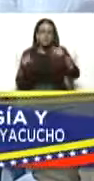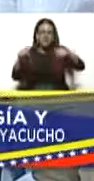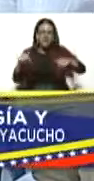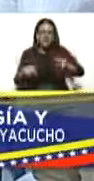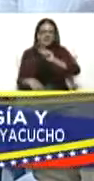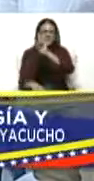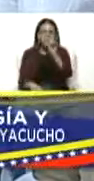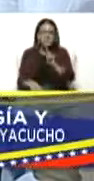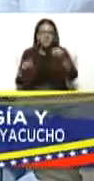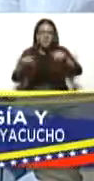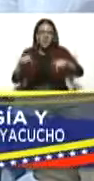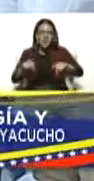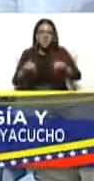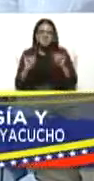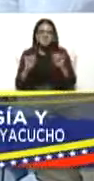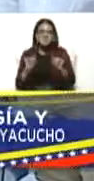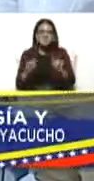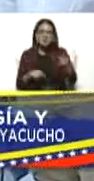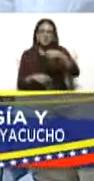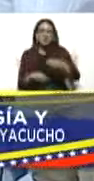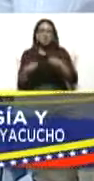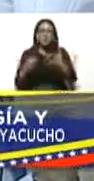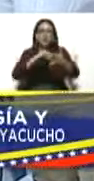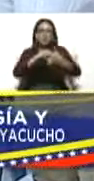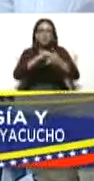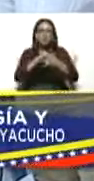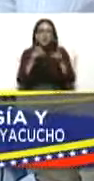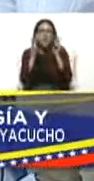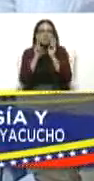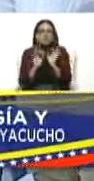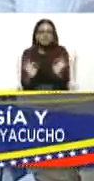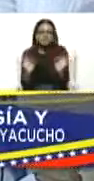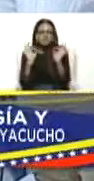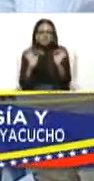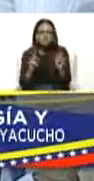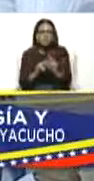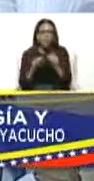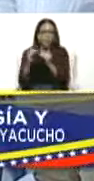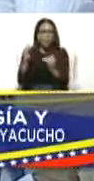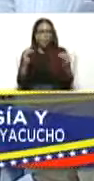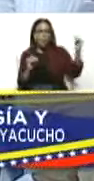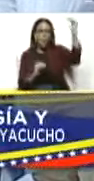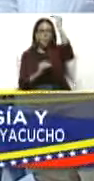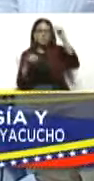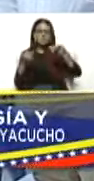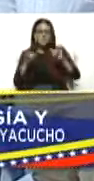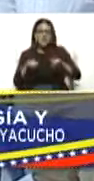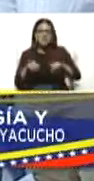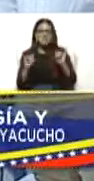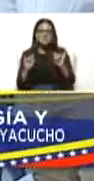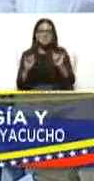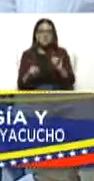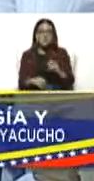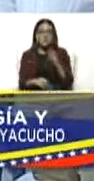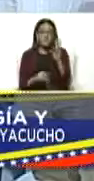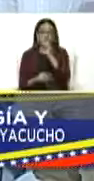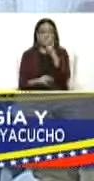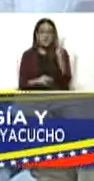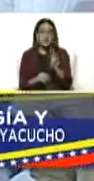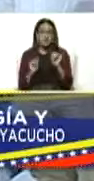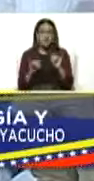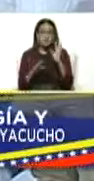van a tener la tecnología más avanzada que jamás haya llegado aquí a Puerto Ayacucho, en la unidad de